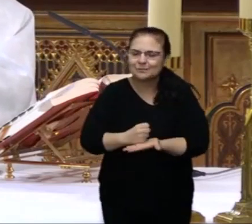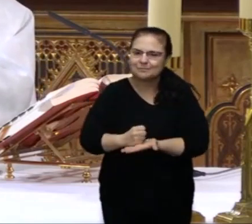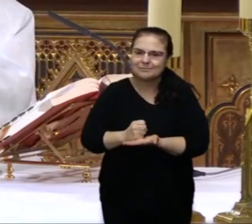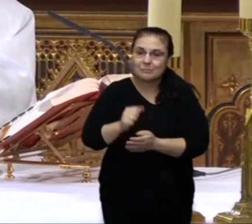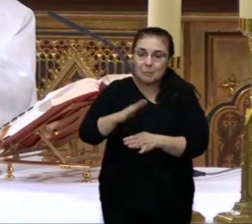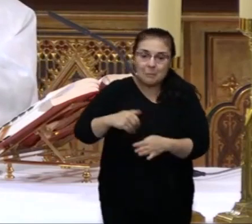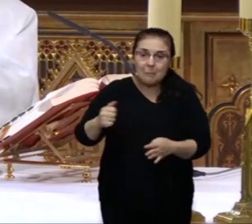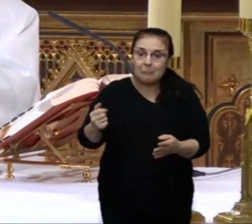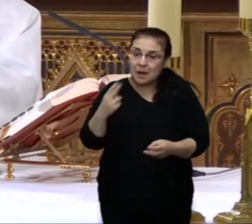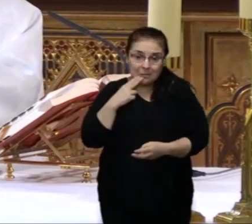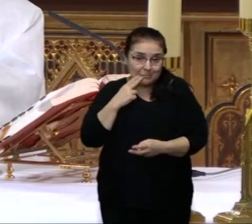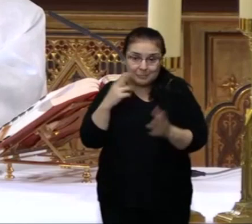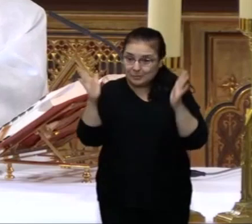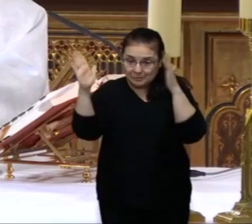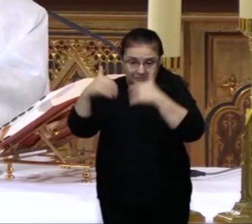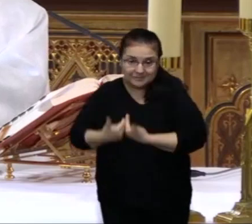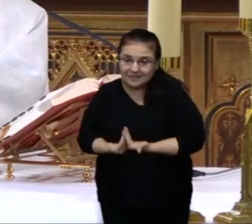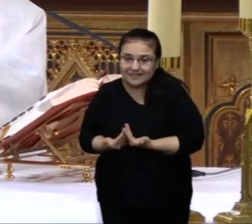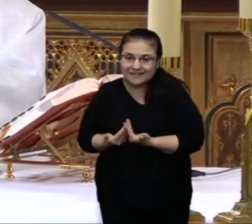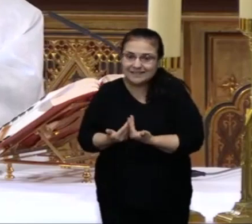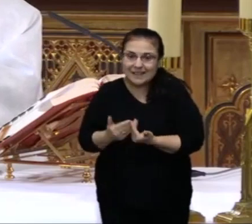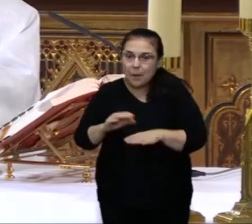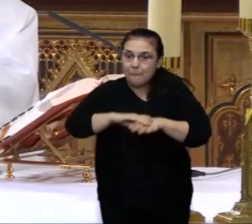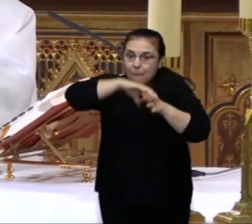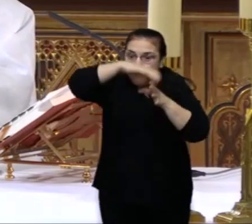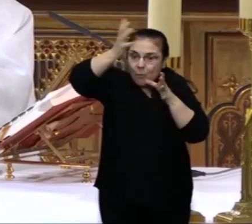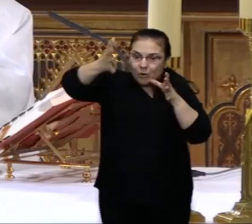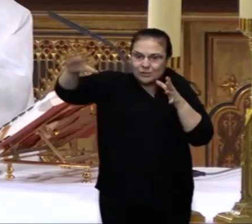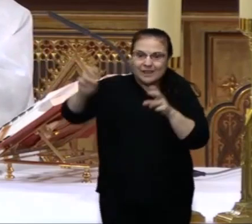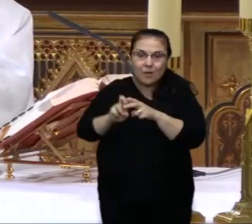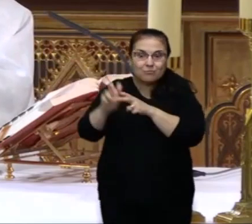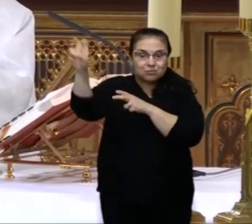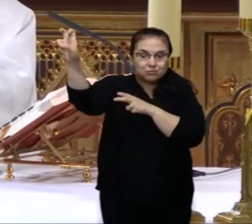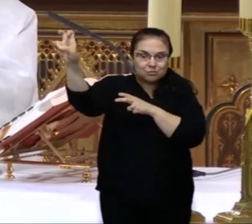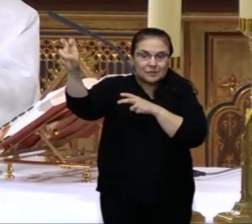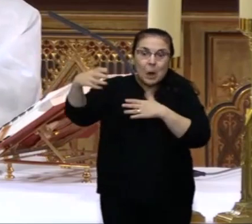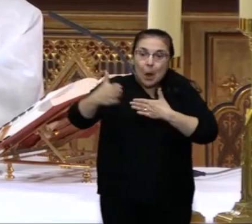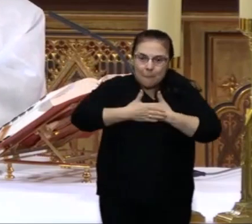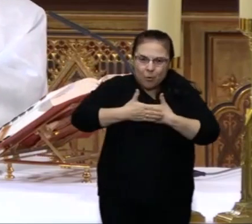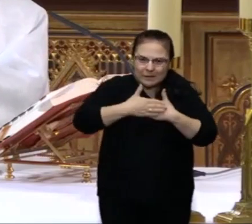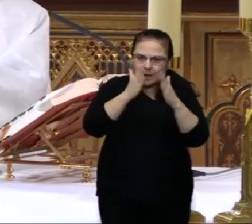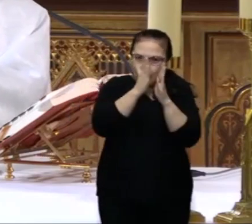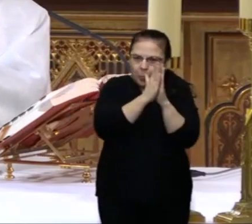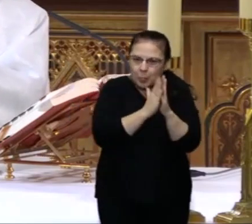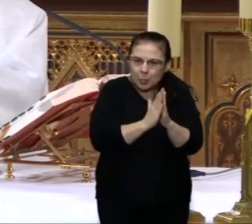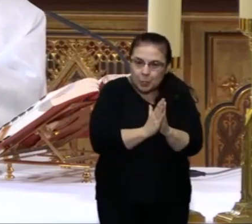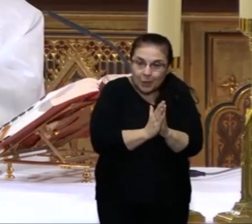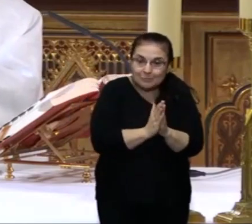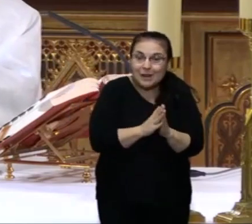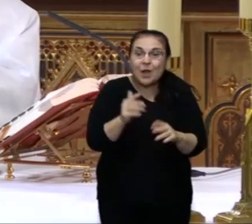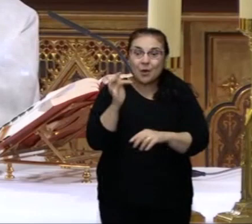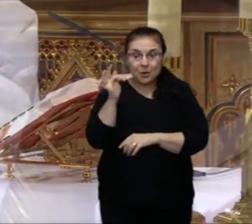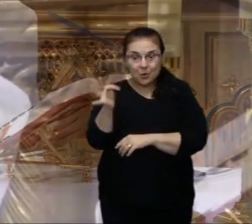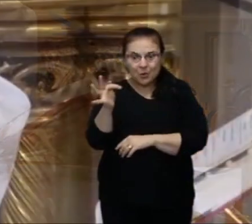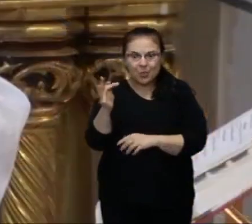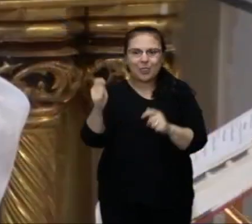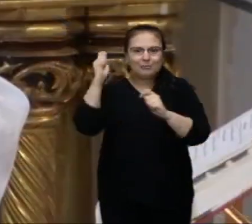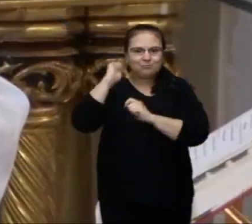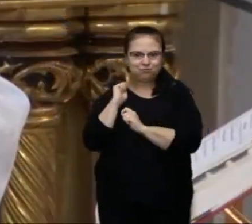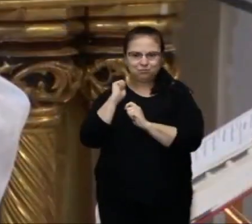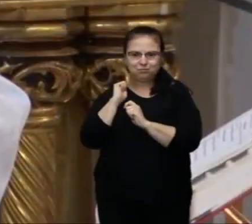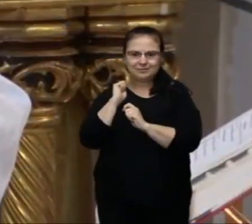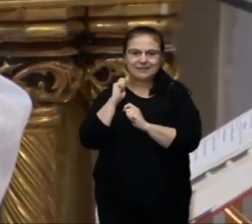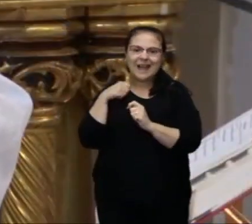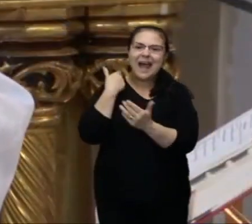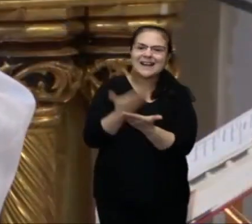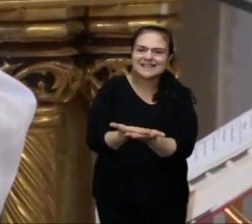para que no tengan miedo de subir el monte y llegar a la puerta estrecha y llevar la cruz